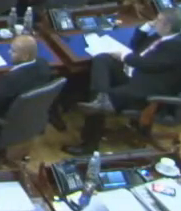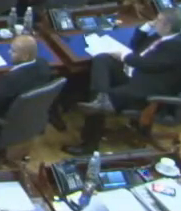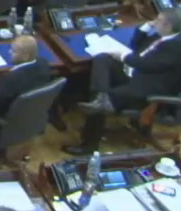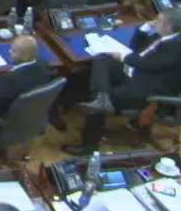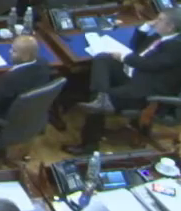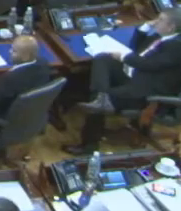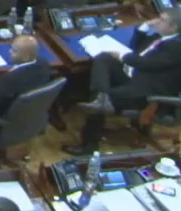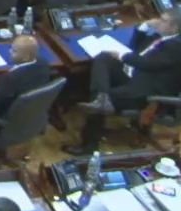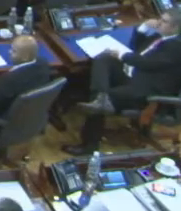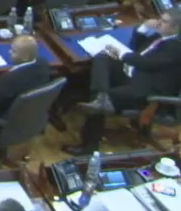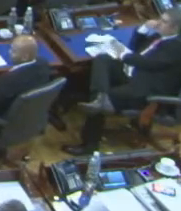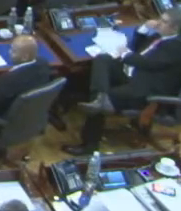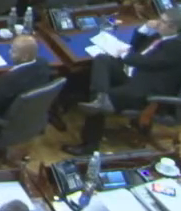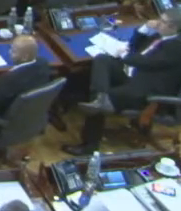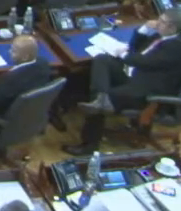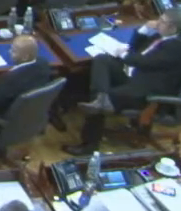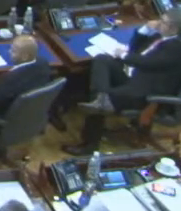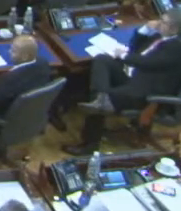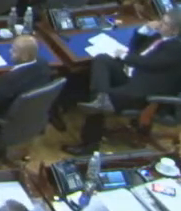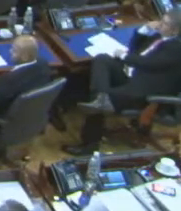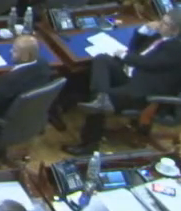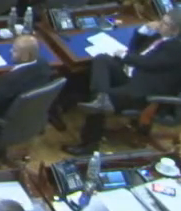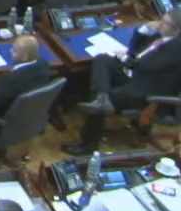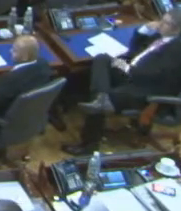Con gusto, señor presidente.